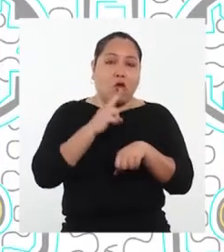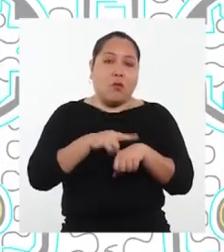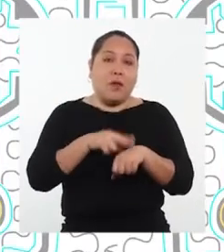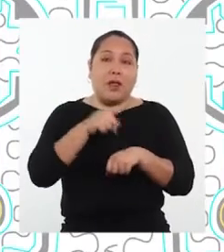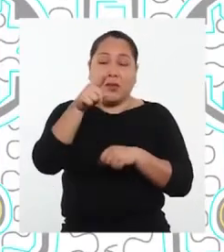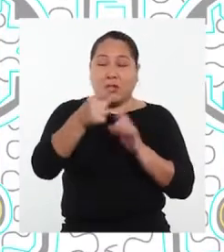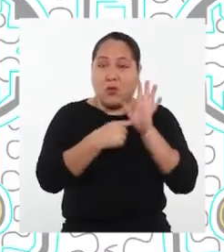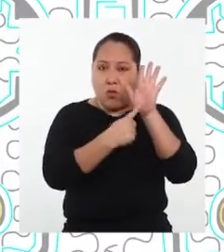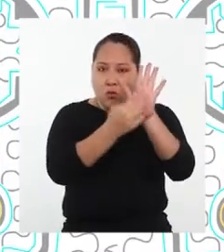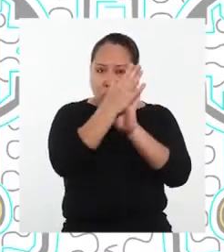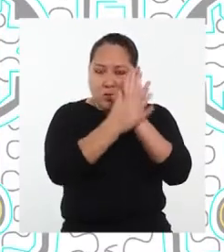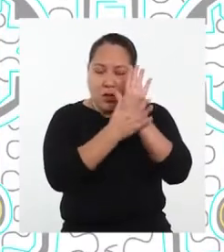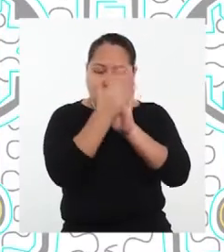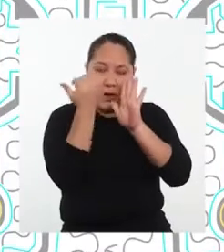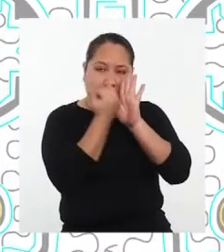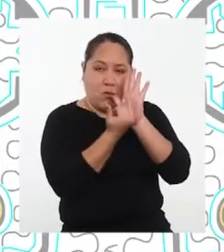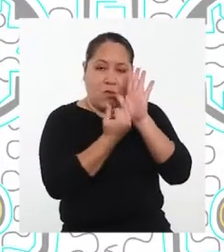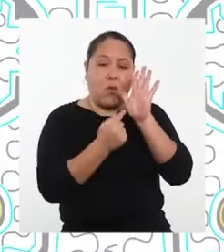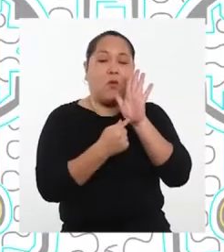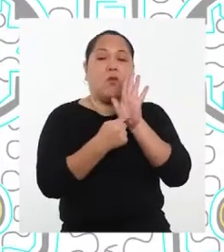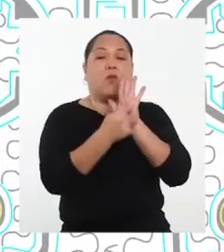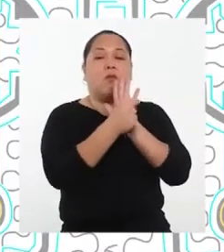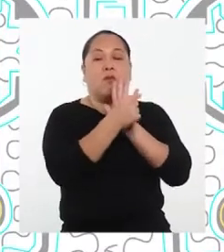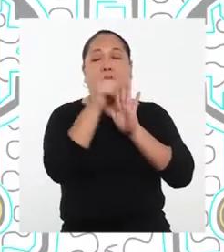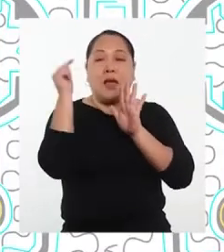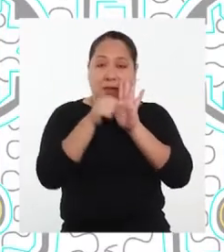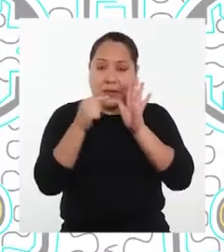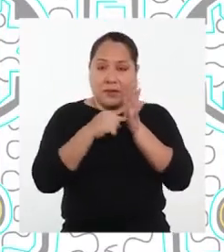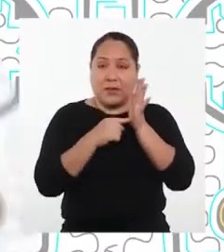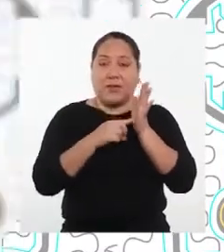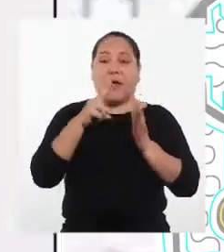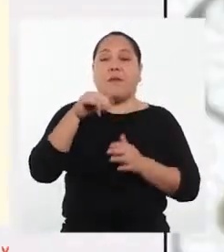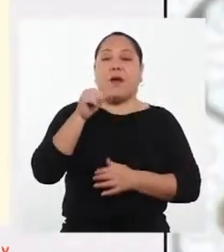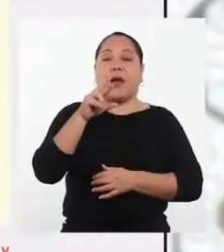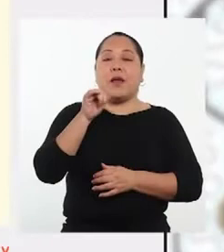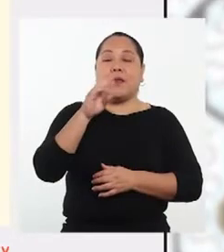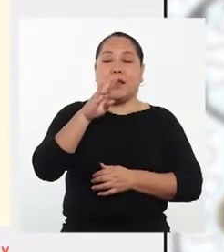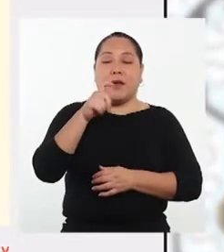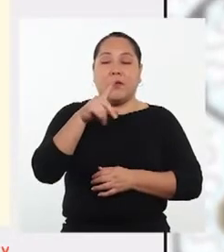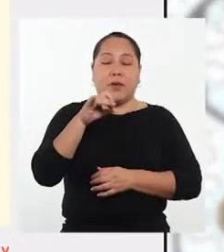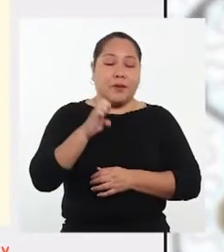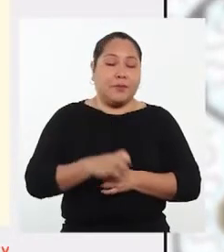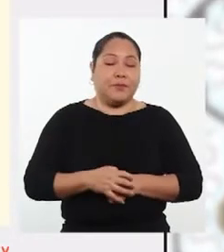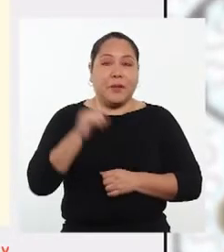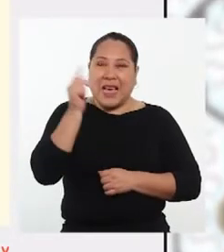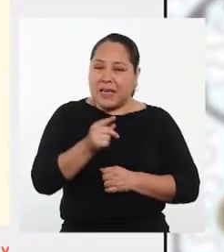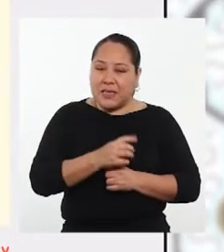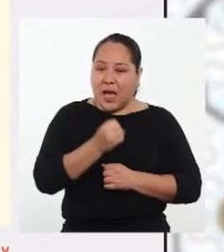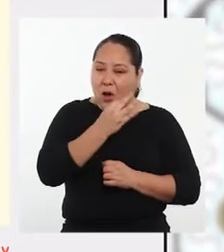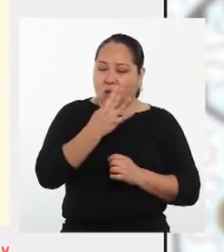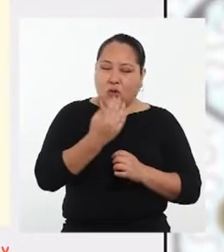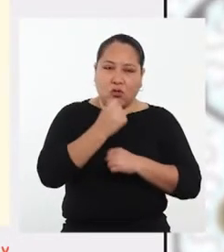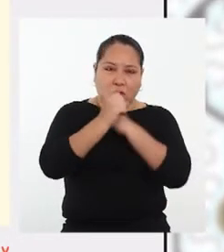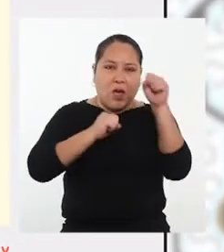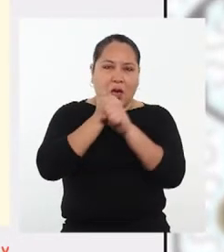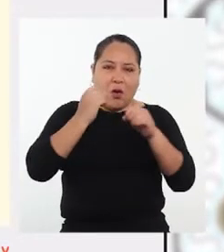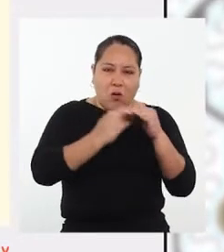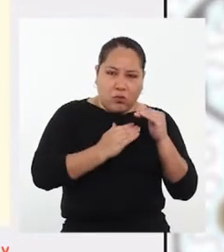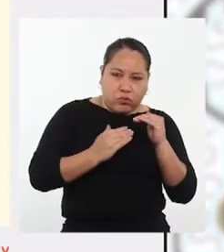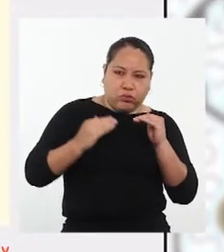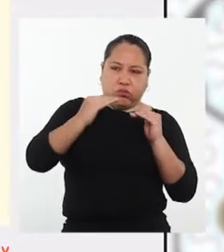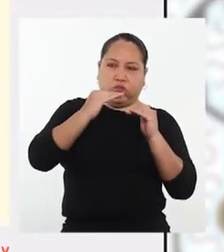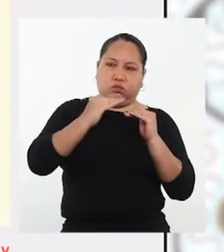esto es lo que quiere darnos a conocer el gráfico en sí. Así que esa es nuestra variable. En el gráfico hay algunos años que tuvieron un